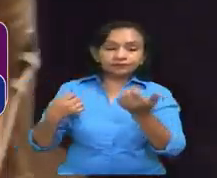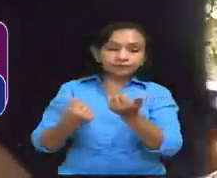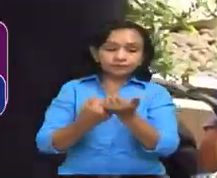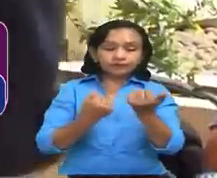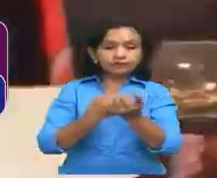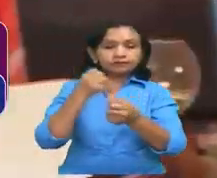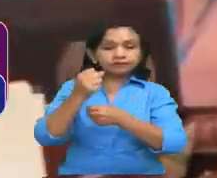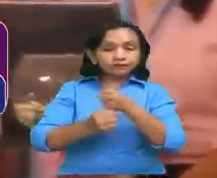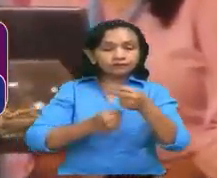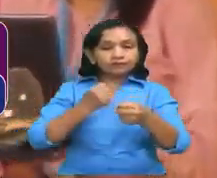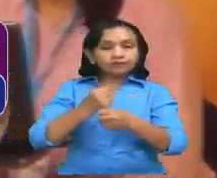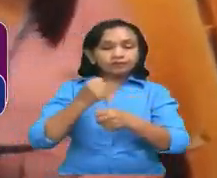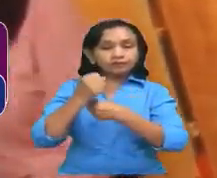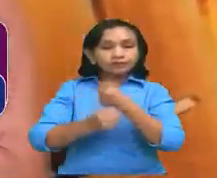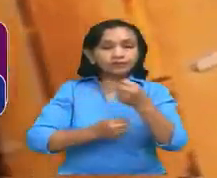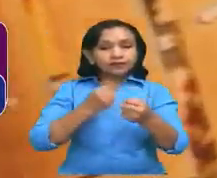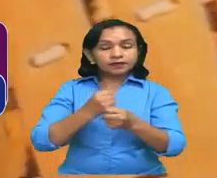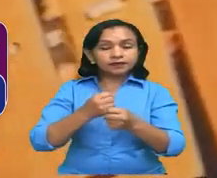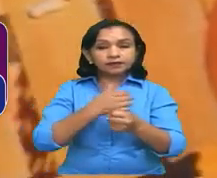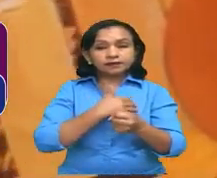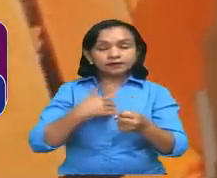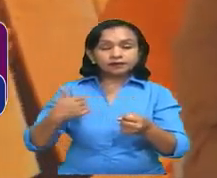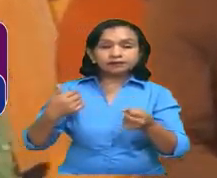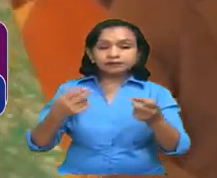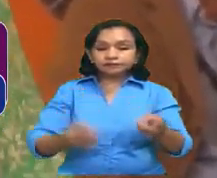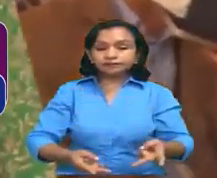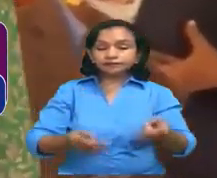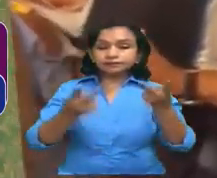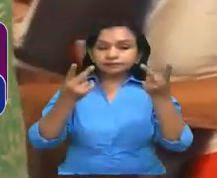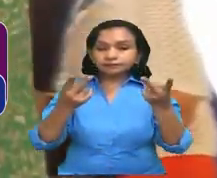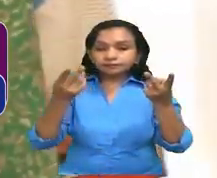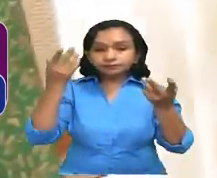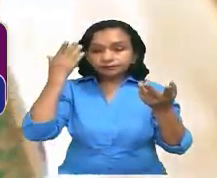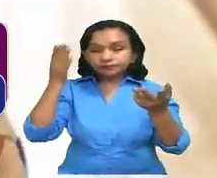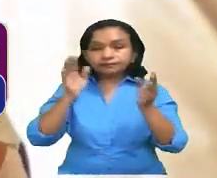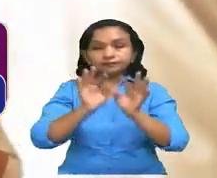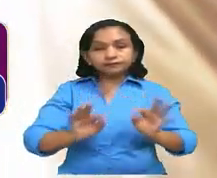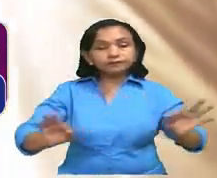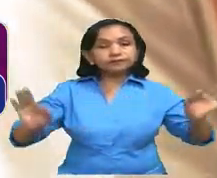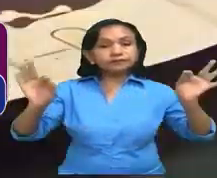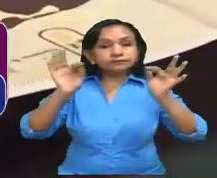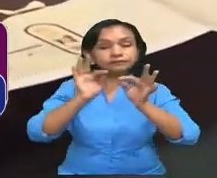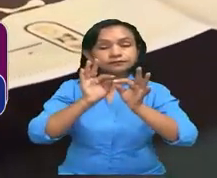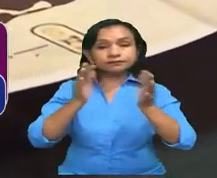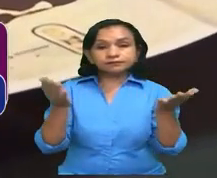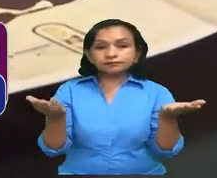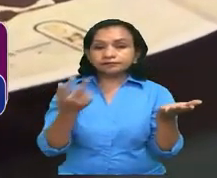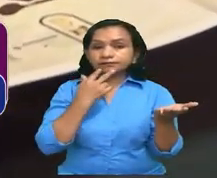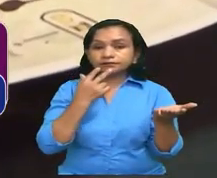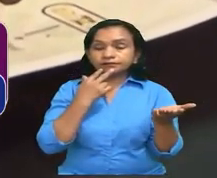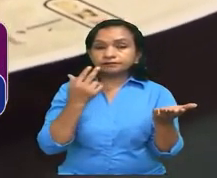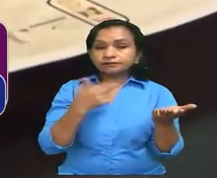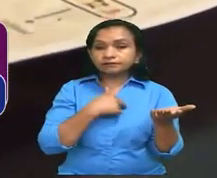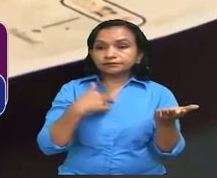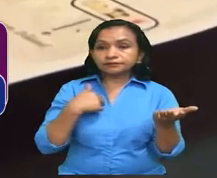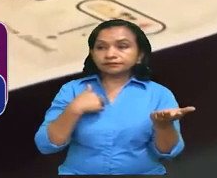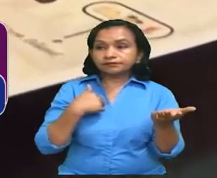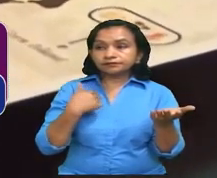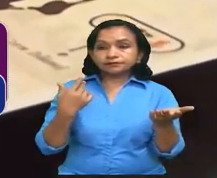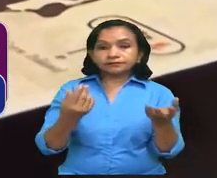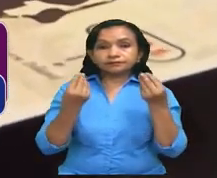contacto, lo que nosotros garantizamos es ese acercamiento directo. Uh-huh. Por parte del empresario sabemos que lo que él tiene